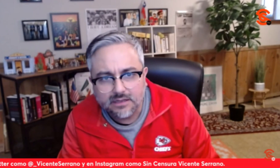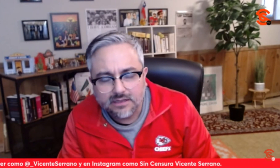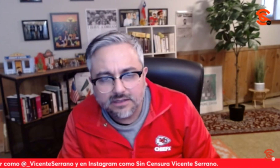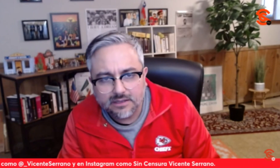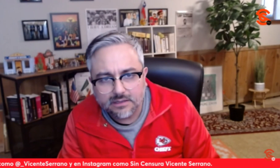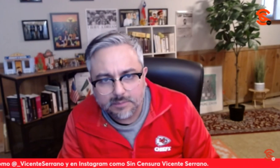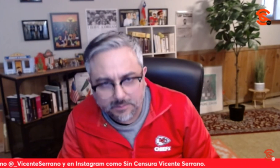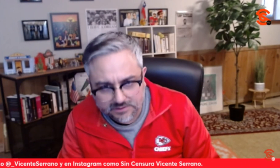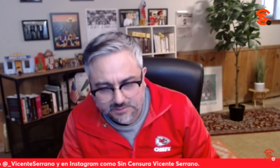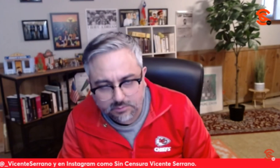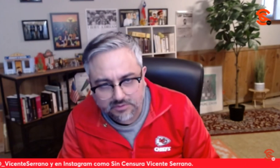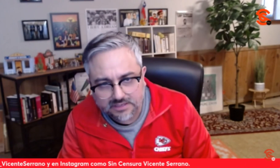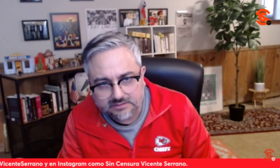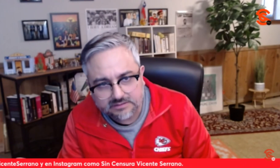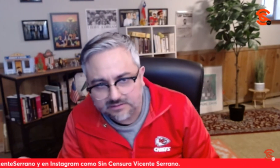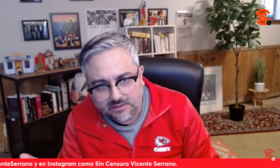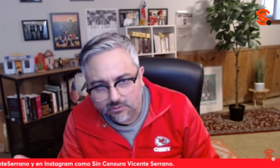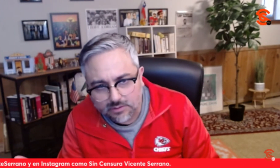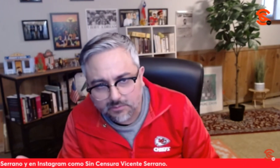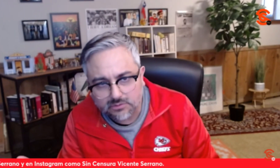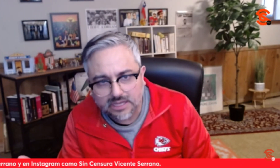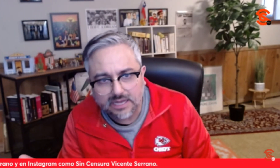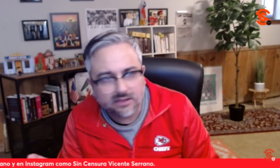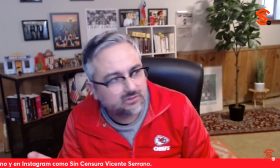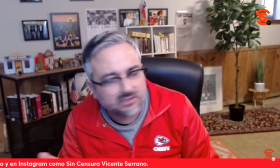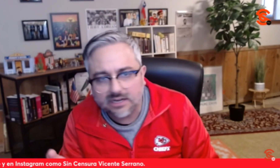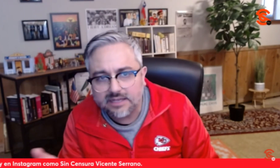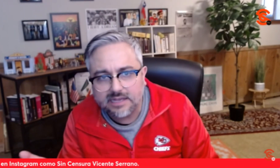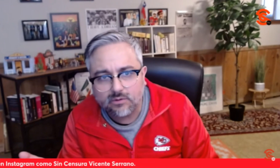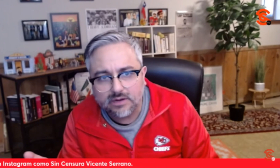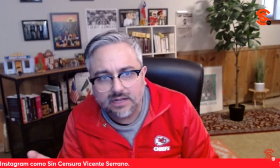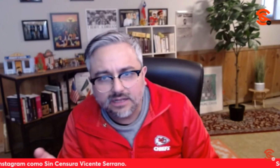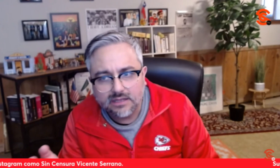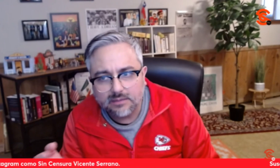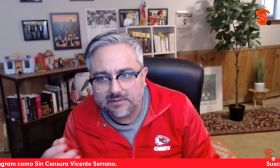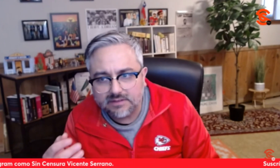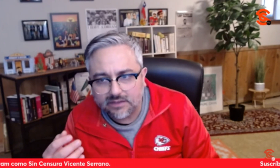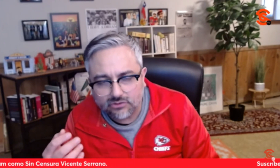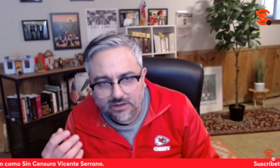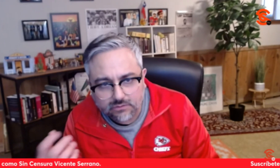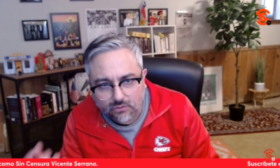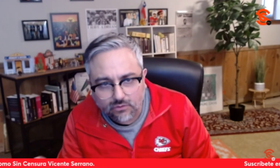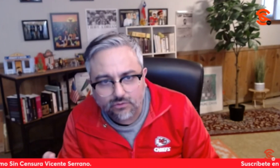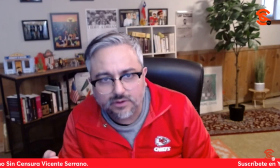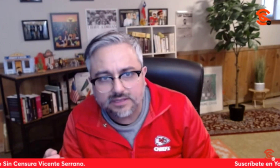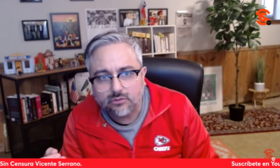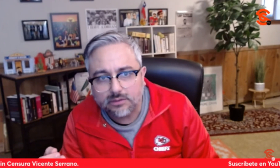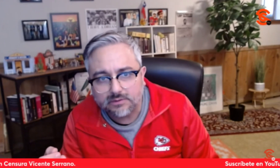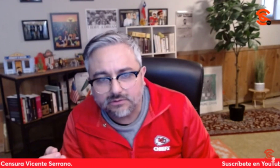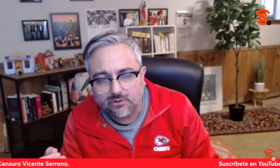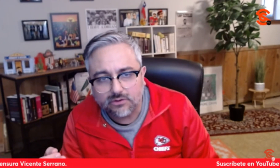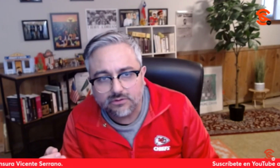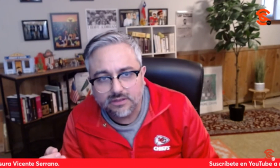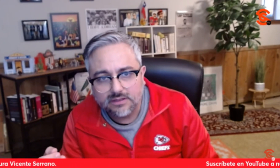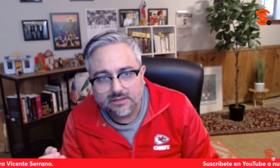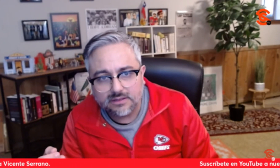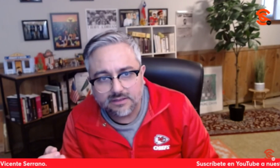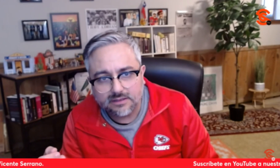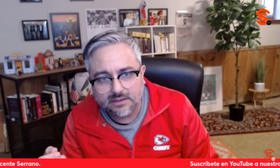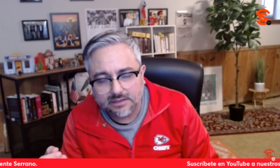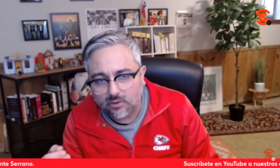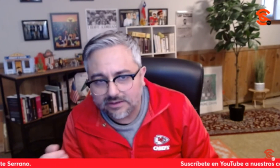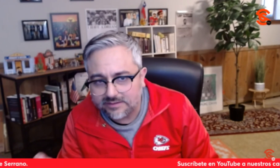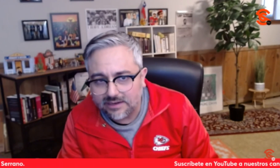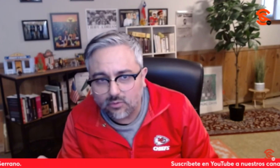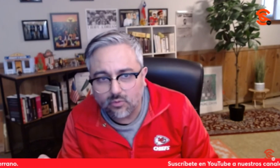ver, ¿me puedes responder si hiciste algún reportaje o si traen ahí alguna investigación a fondo ahí en Univisión